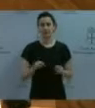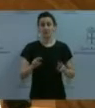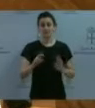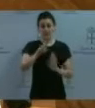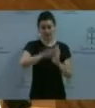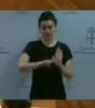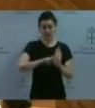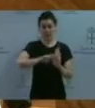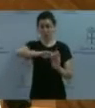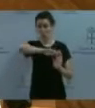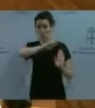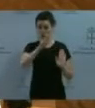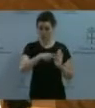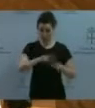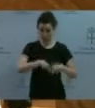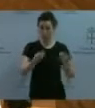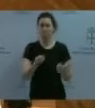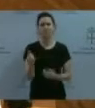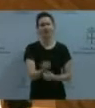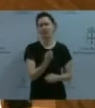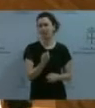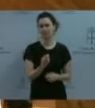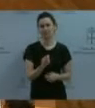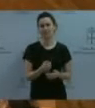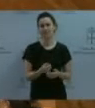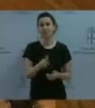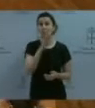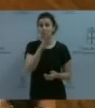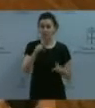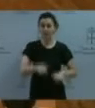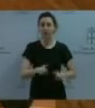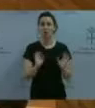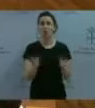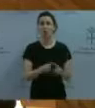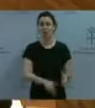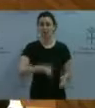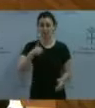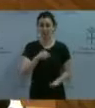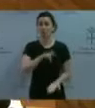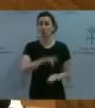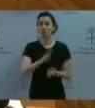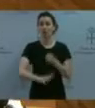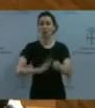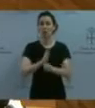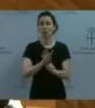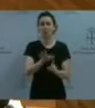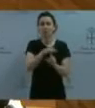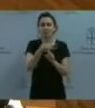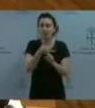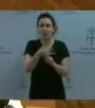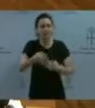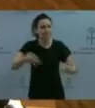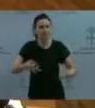necesaria, porque nesta Xunta General dase nesta legislatura unha circunstancia da fechu contraria a la que se está dando na sociedade